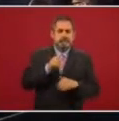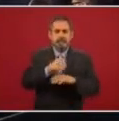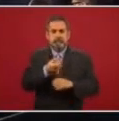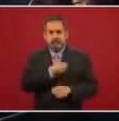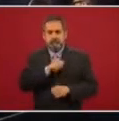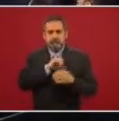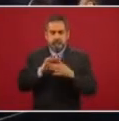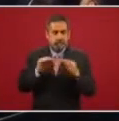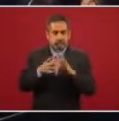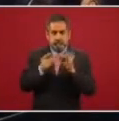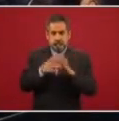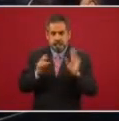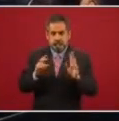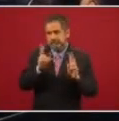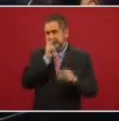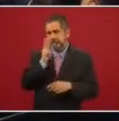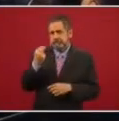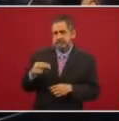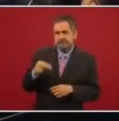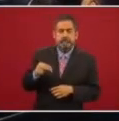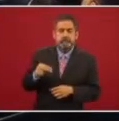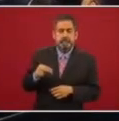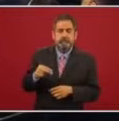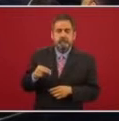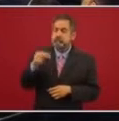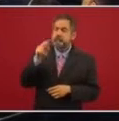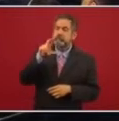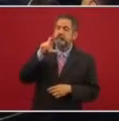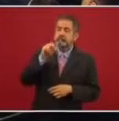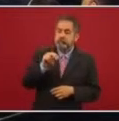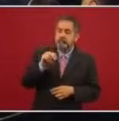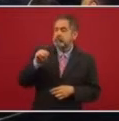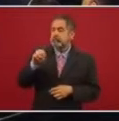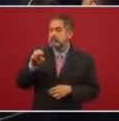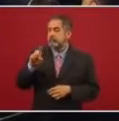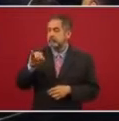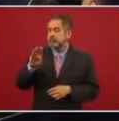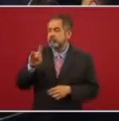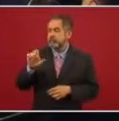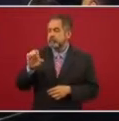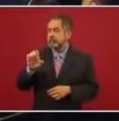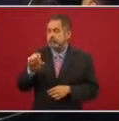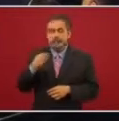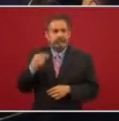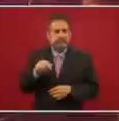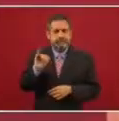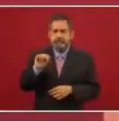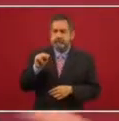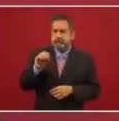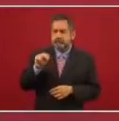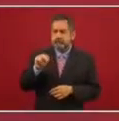puede decir también el technical ismo que se llaman y medibles inconmensurables es decir son